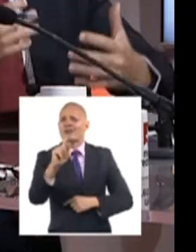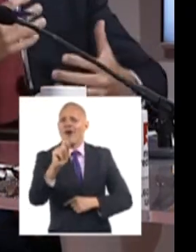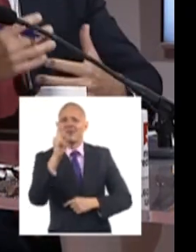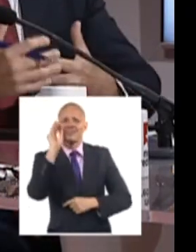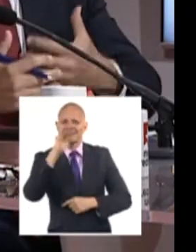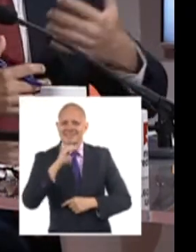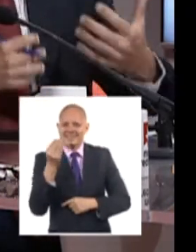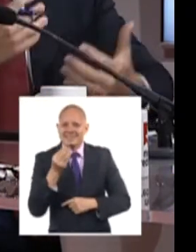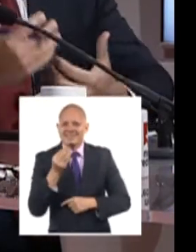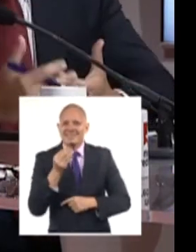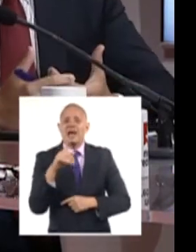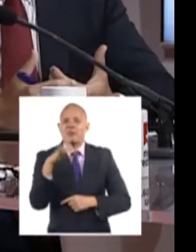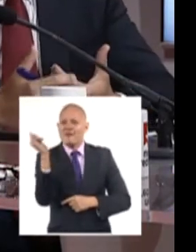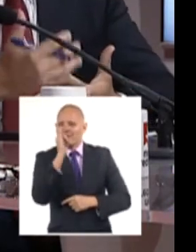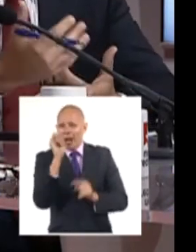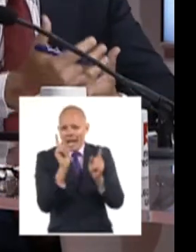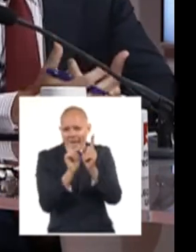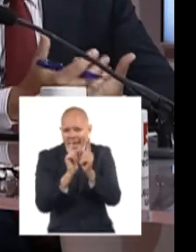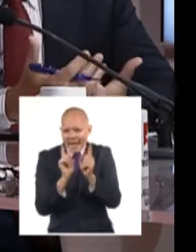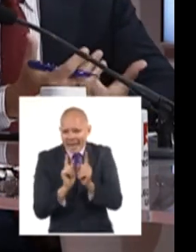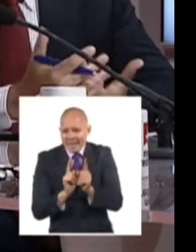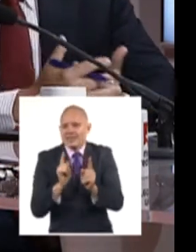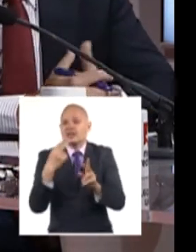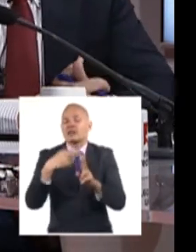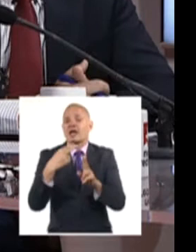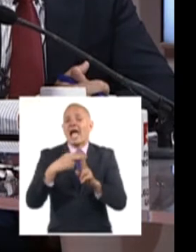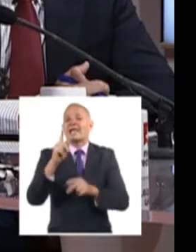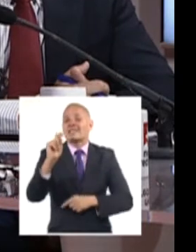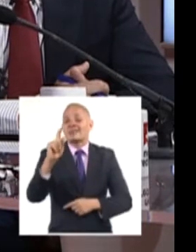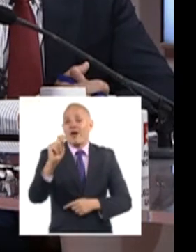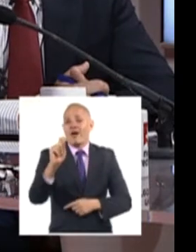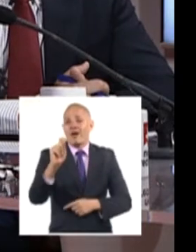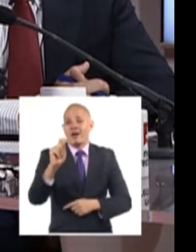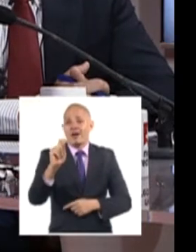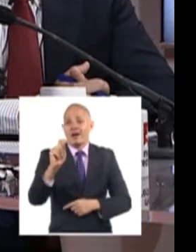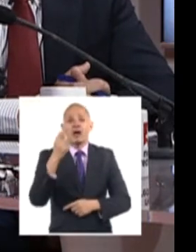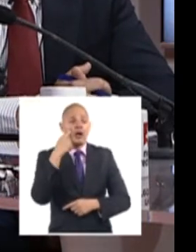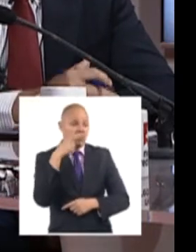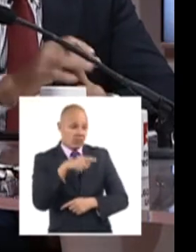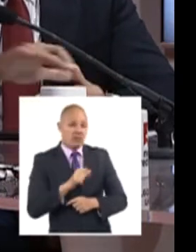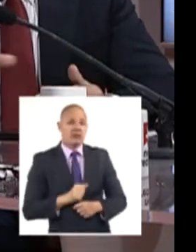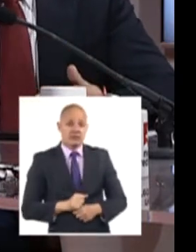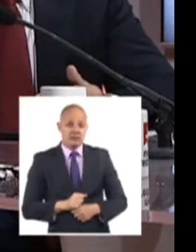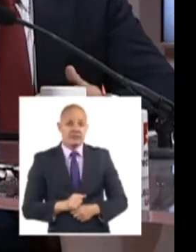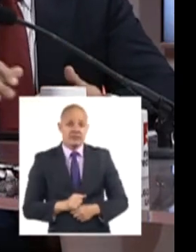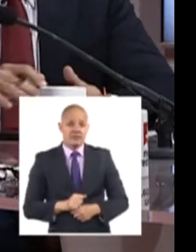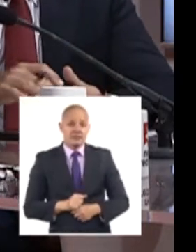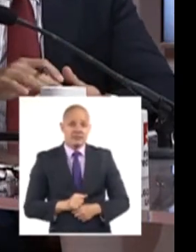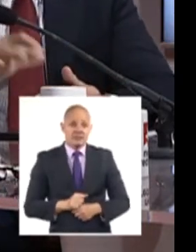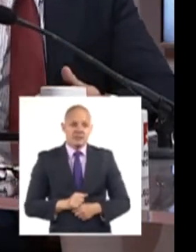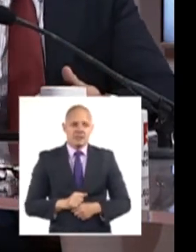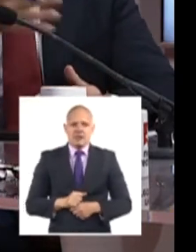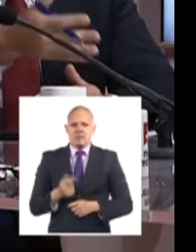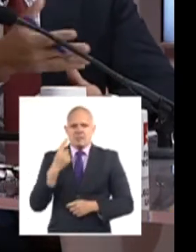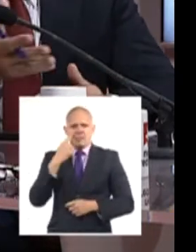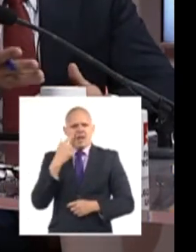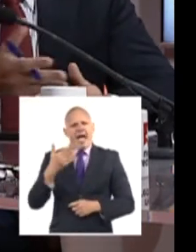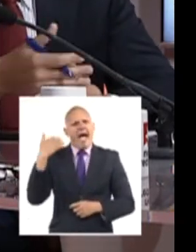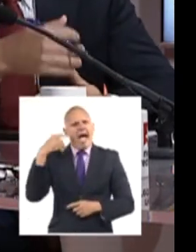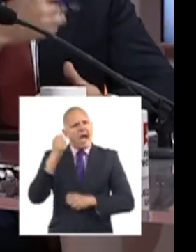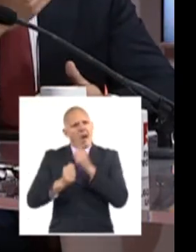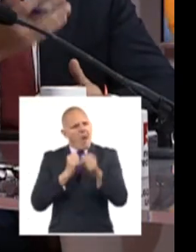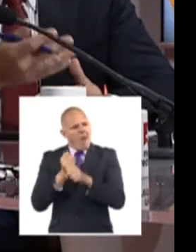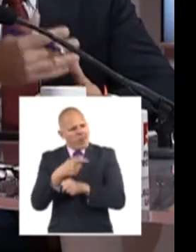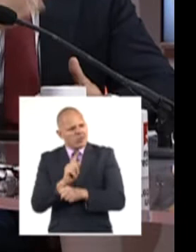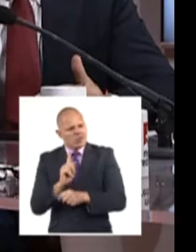vista también de todos estos políticos que se han presentado siempre como como como ajenos a la política el propio trump